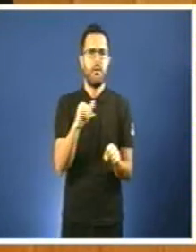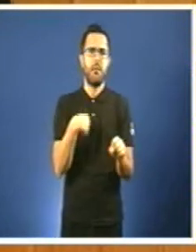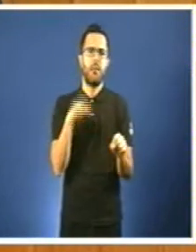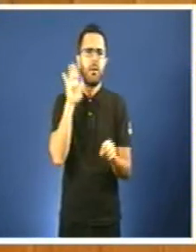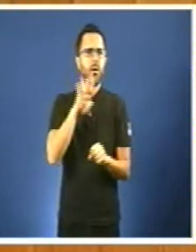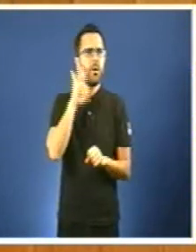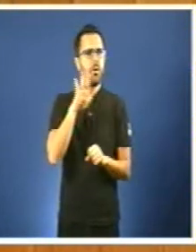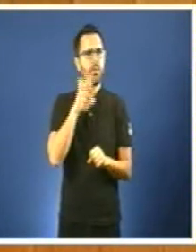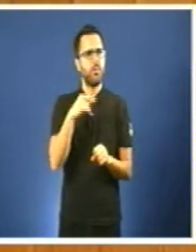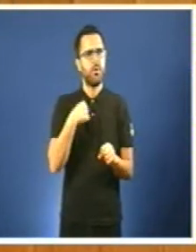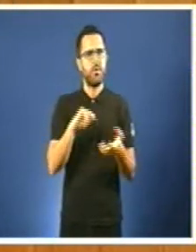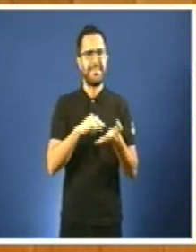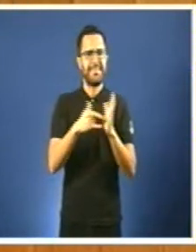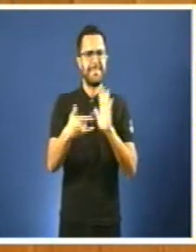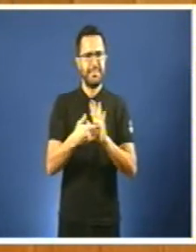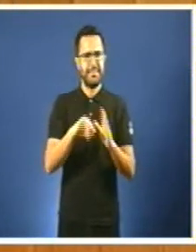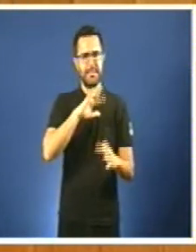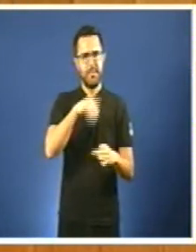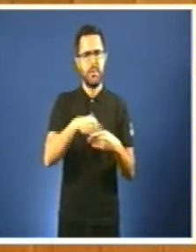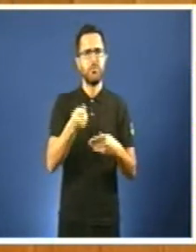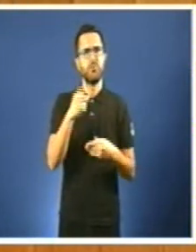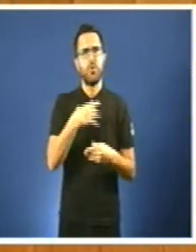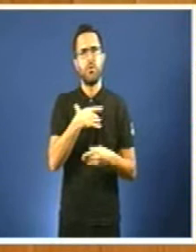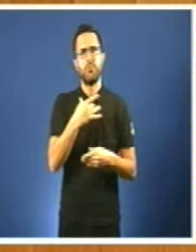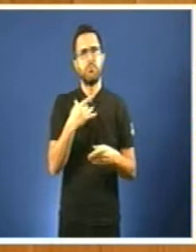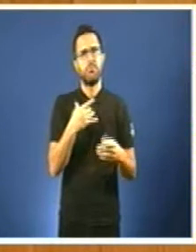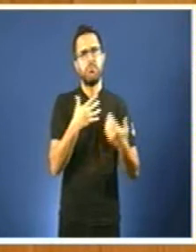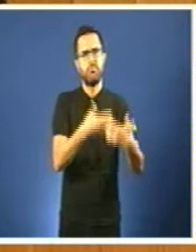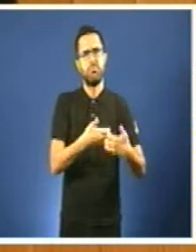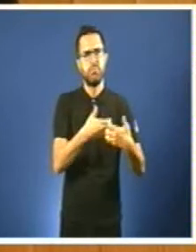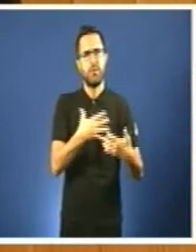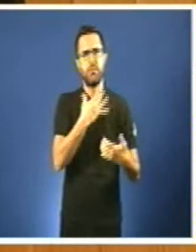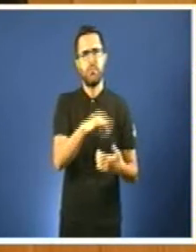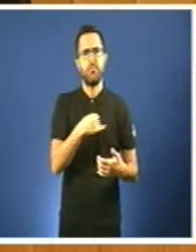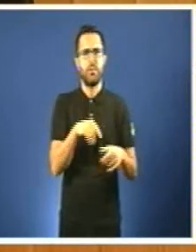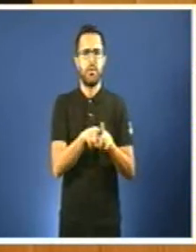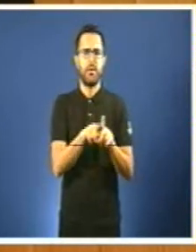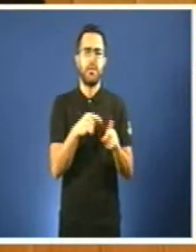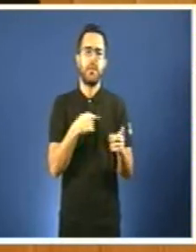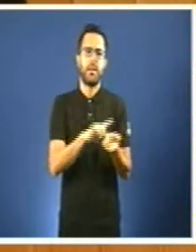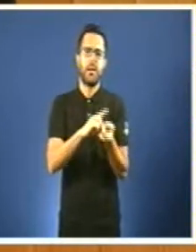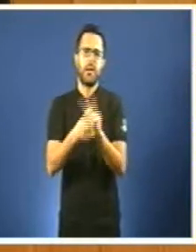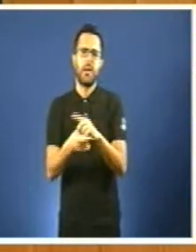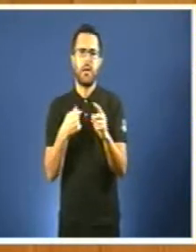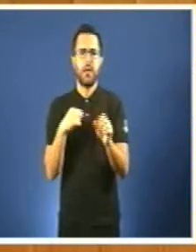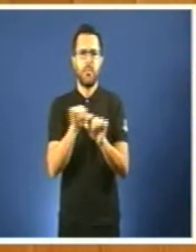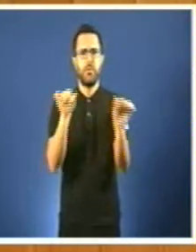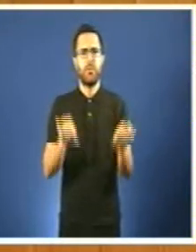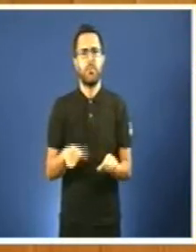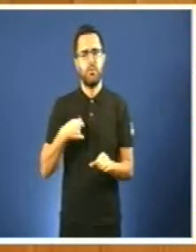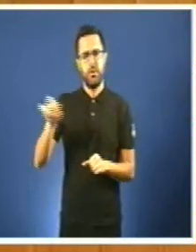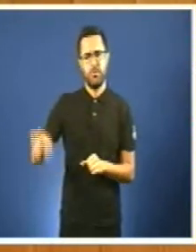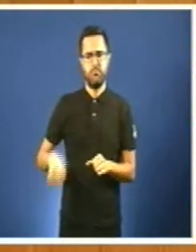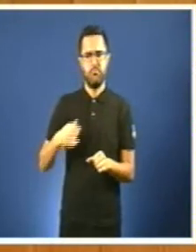corrupción sistémica que só se pode combatir apostando por un cambio de modelo. Vostede nin tivo a cortesía antes